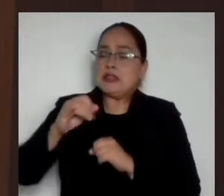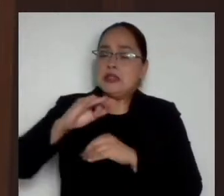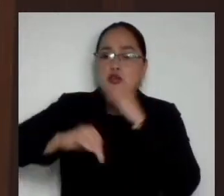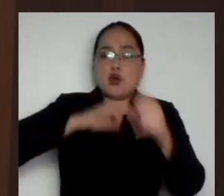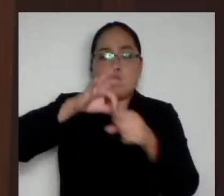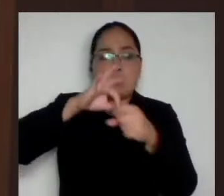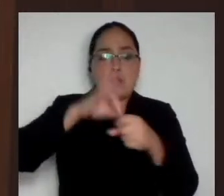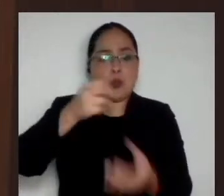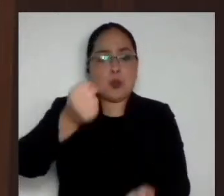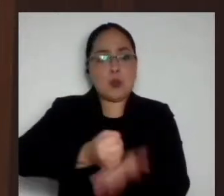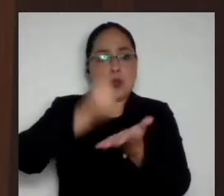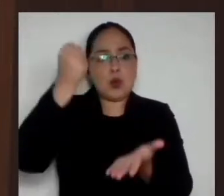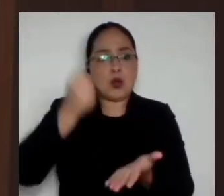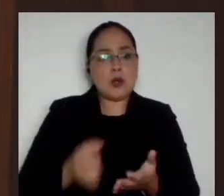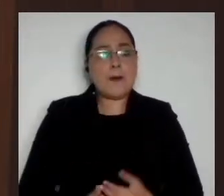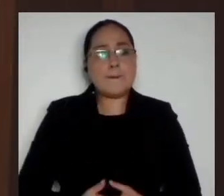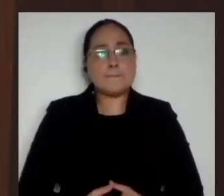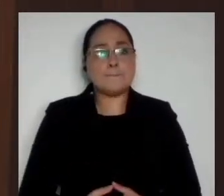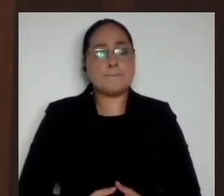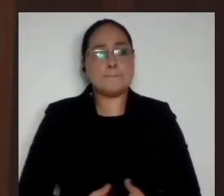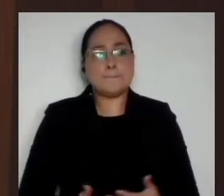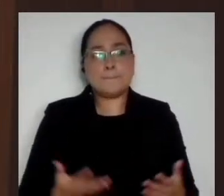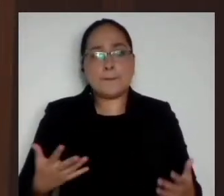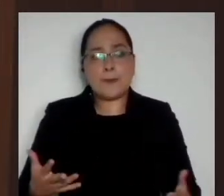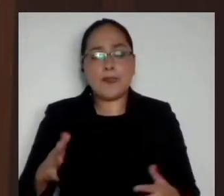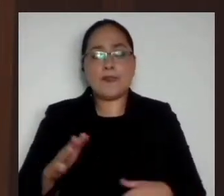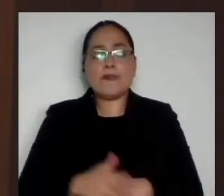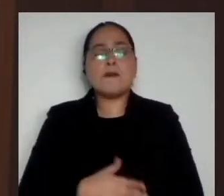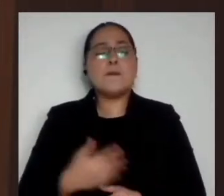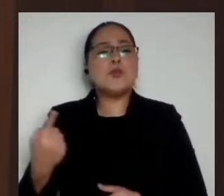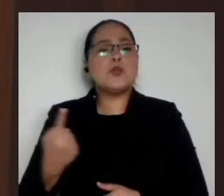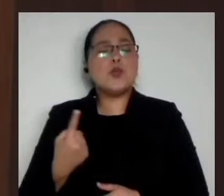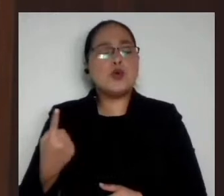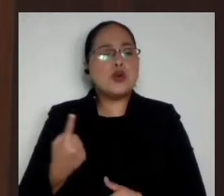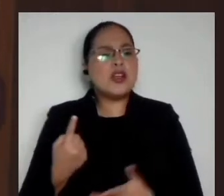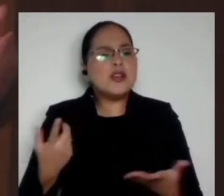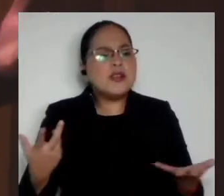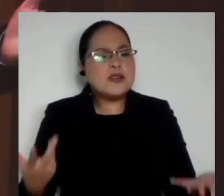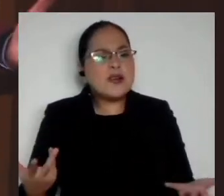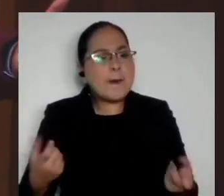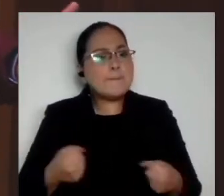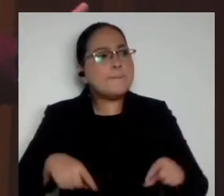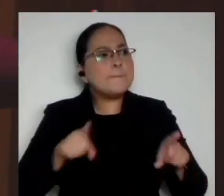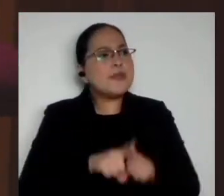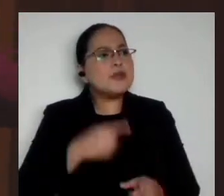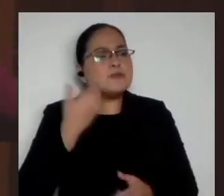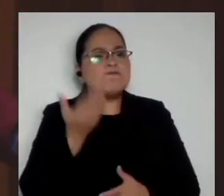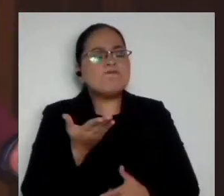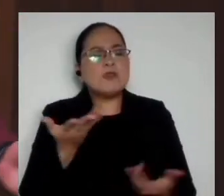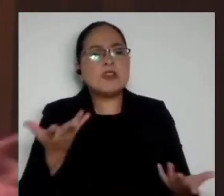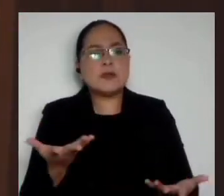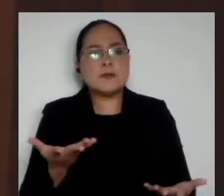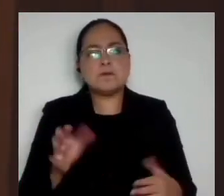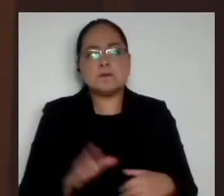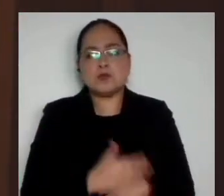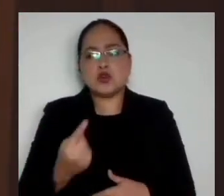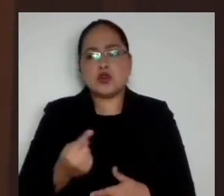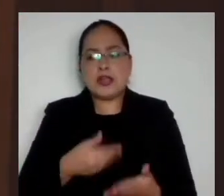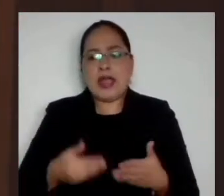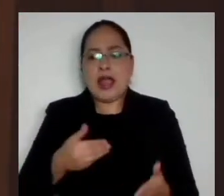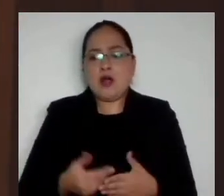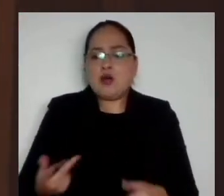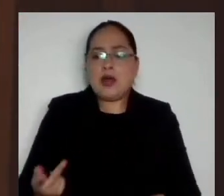¿Y por qué se tuvo que solicitar eso? Por las circunstancias por las que enfrenta el país en este